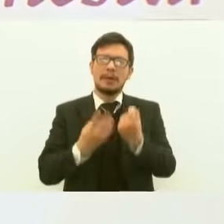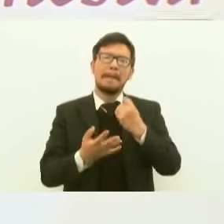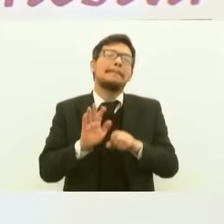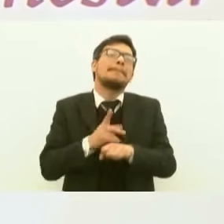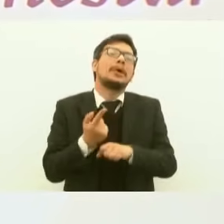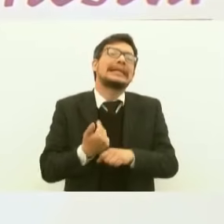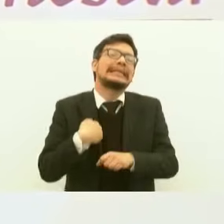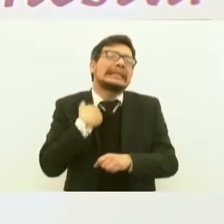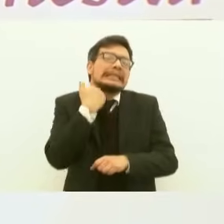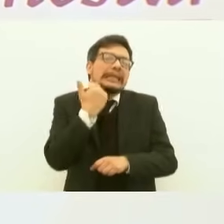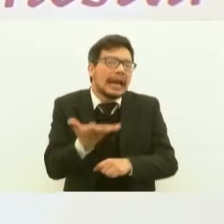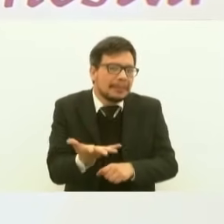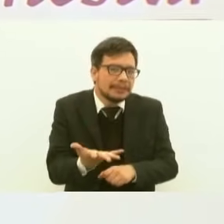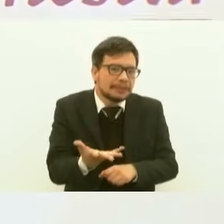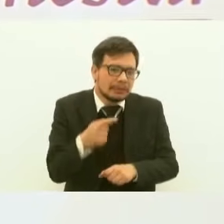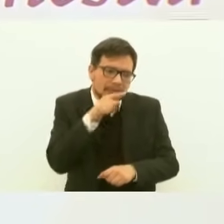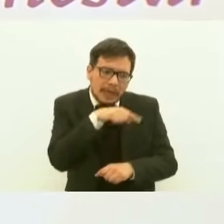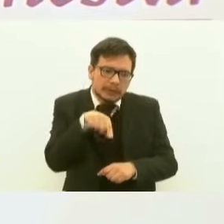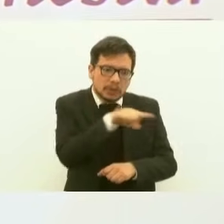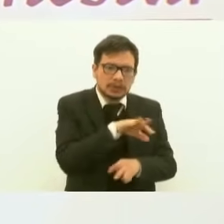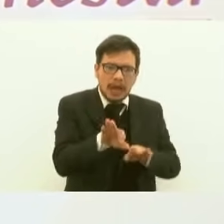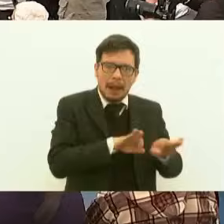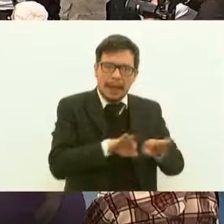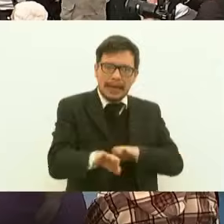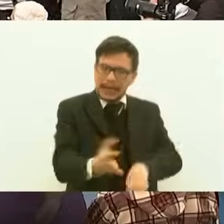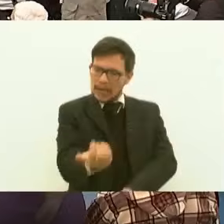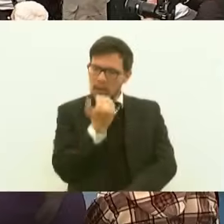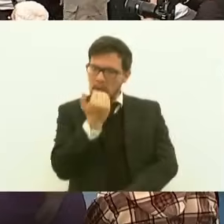los que nos dan de comer.